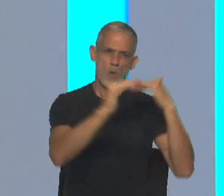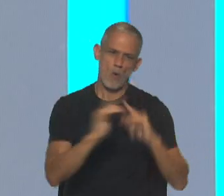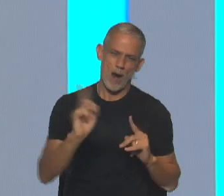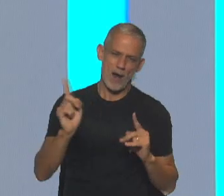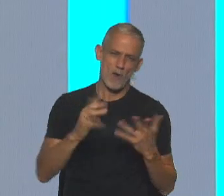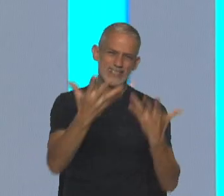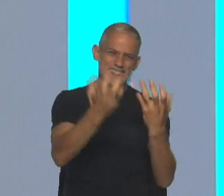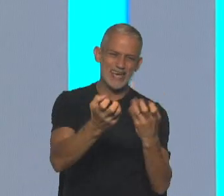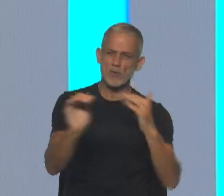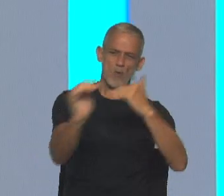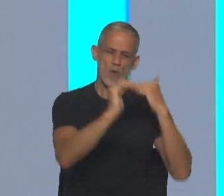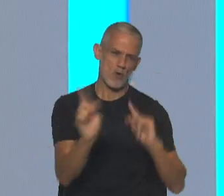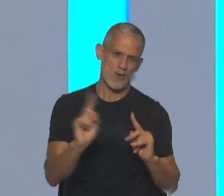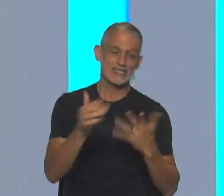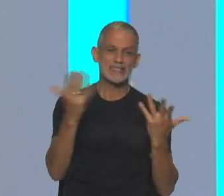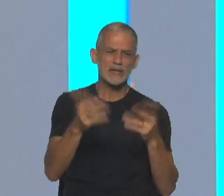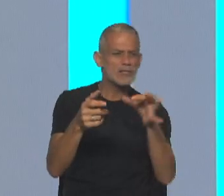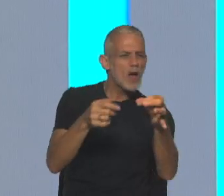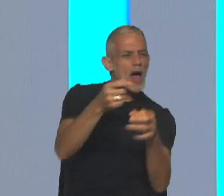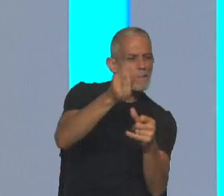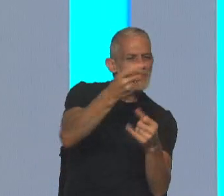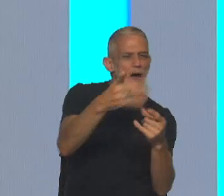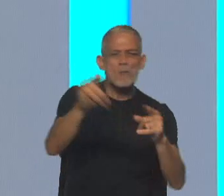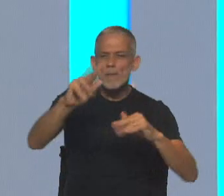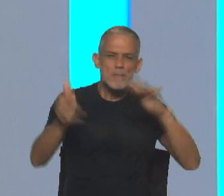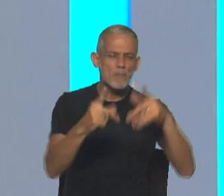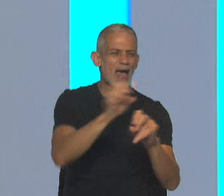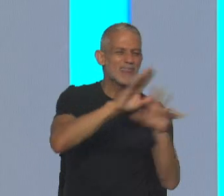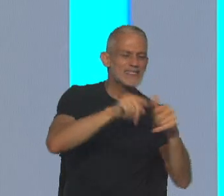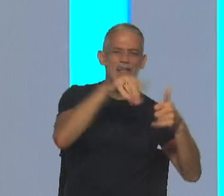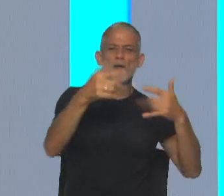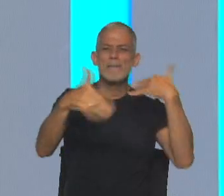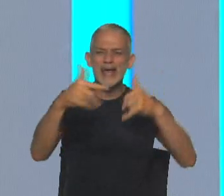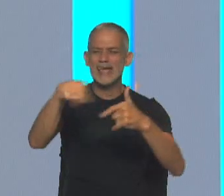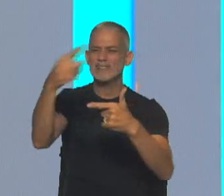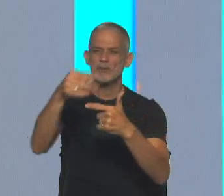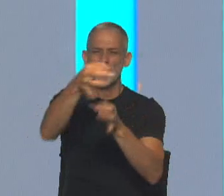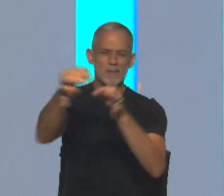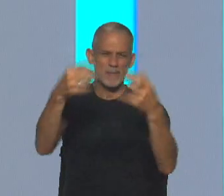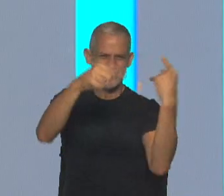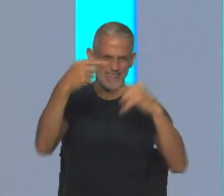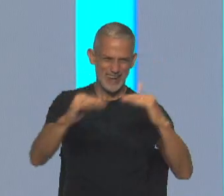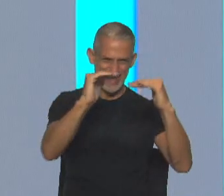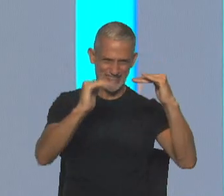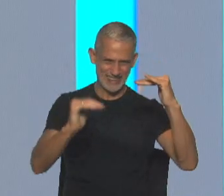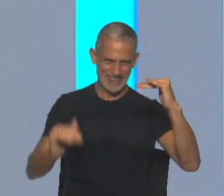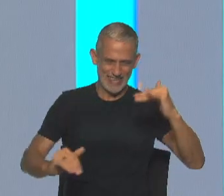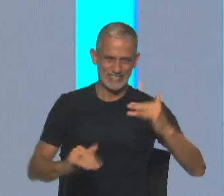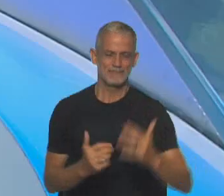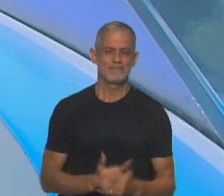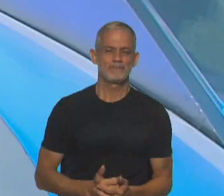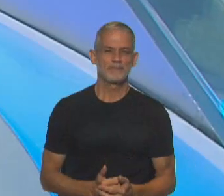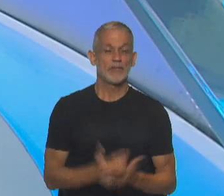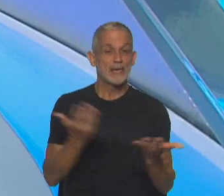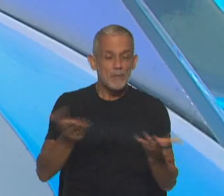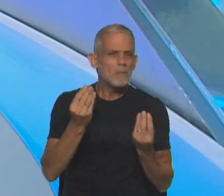tuvieron el mismo impacto Entonces se podría determinar son esas tres zonas de emergencia lo que fuera digamos para darle distinto grado